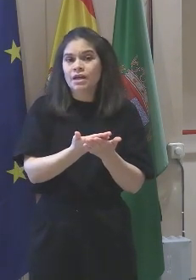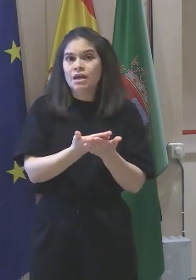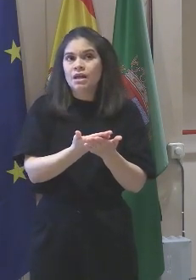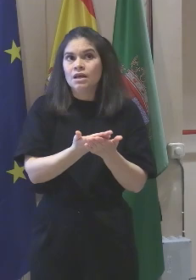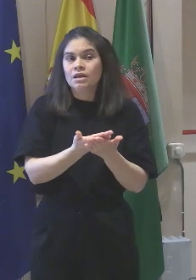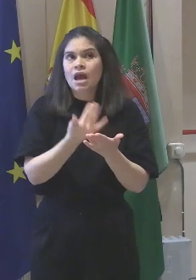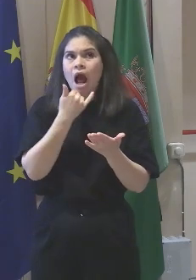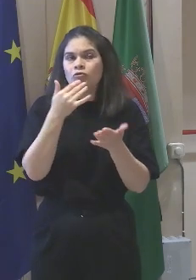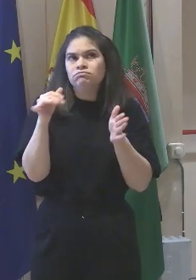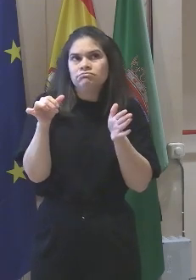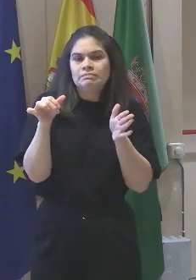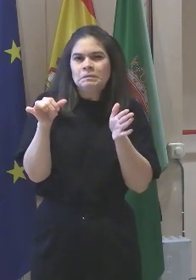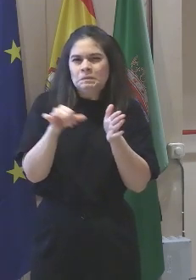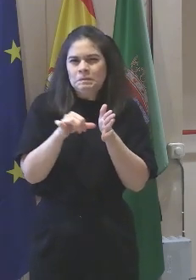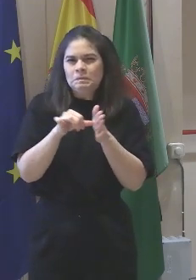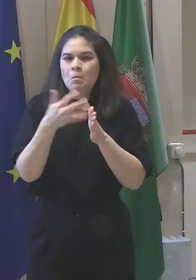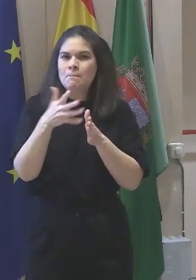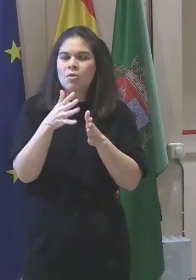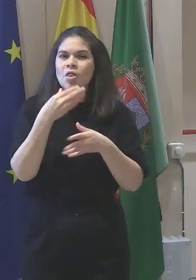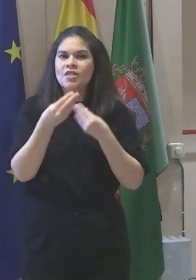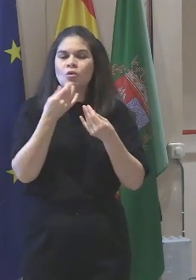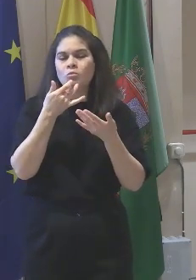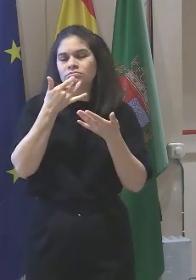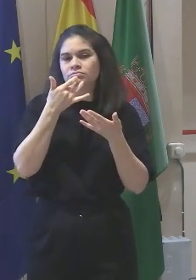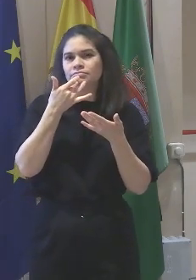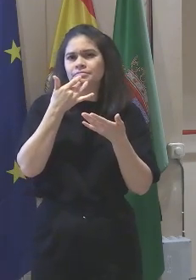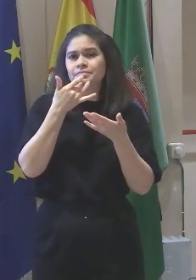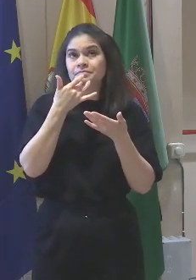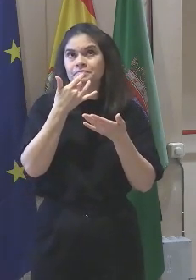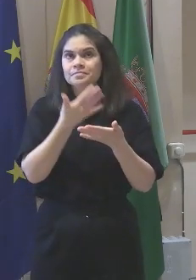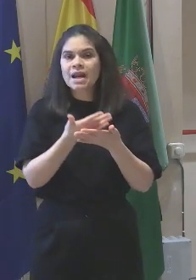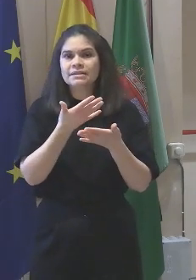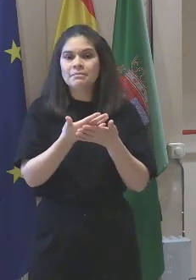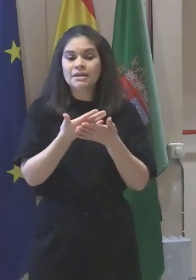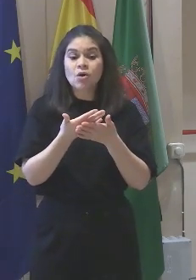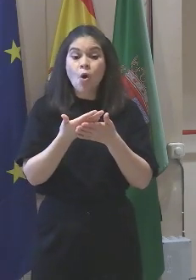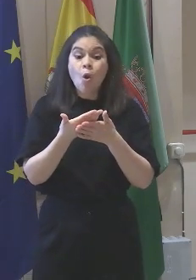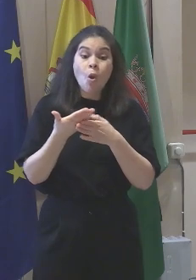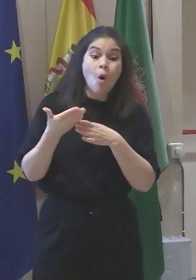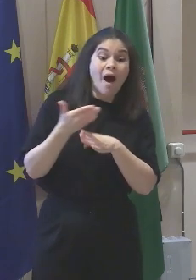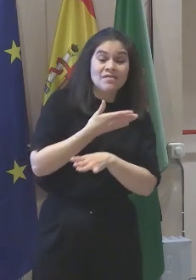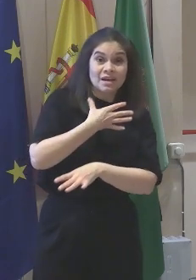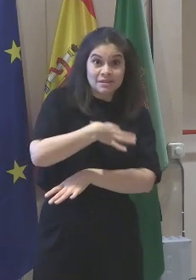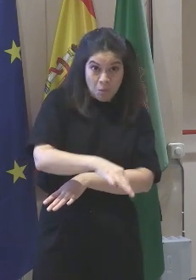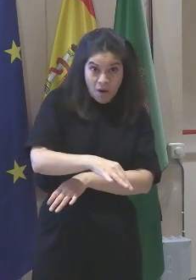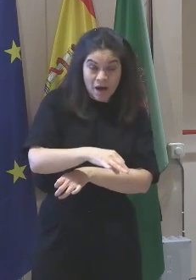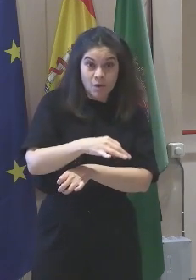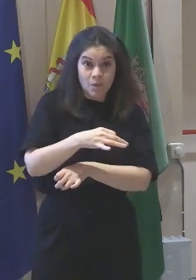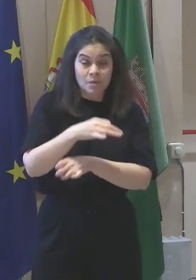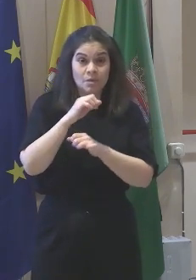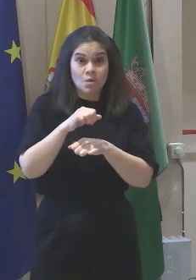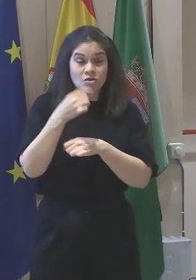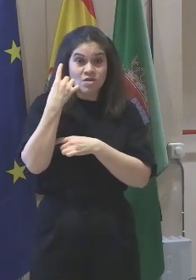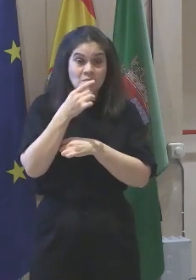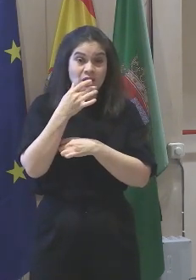aproximación podría ser hacer un planteamiento lo antes posible, cuando pensemos que va a haber autoinmunidad, en torno a los